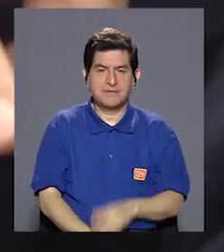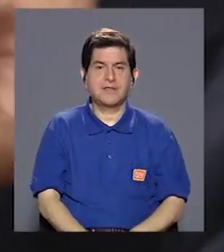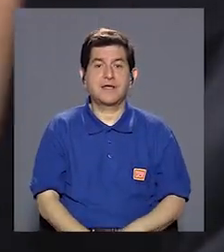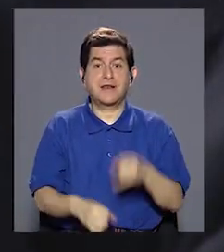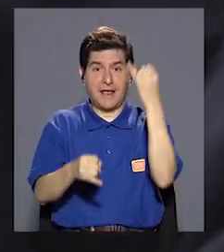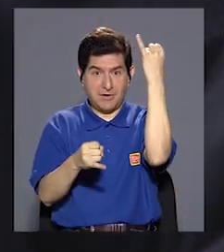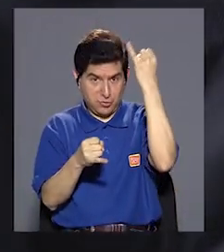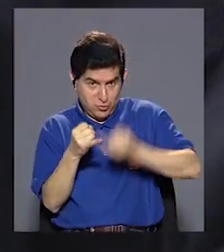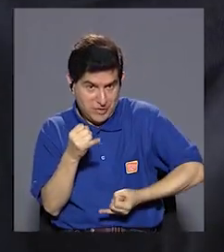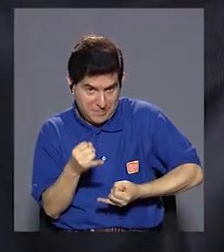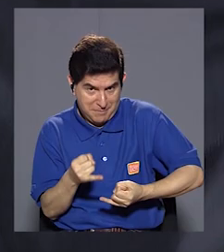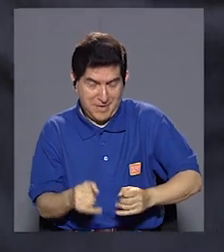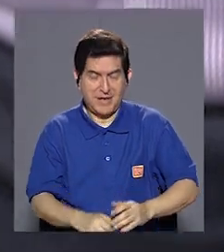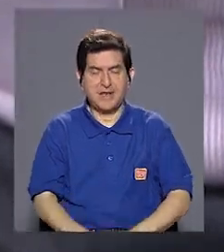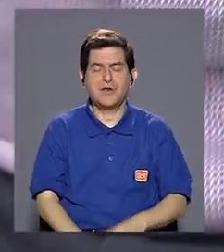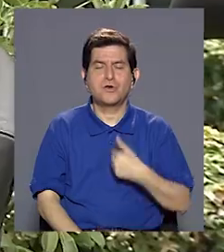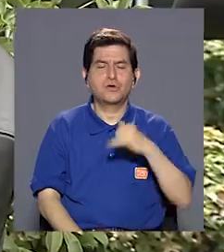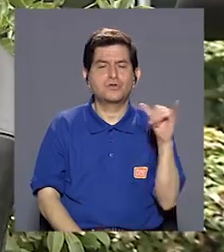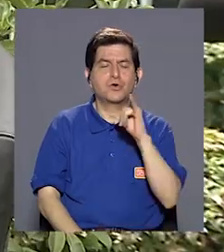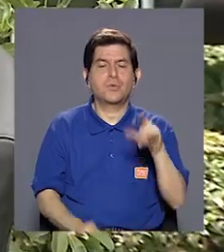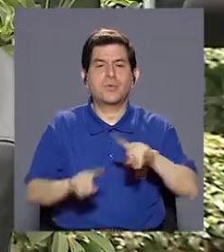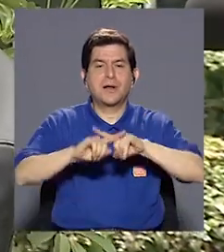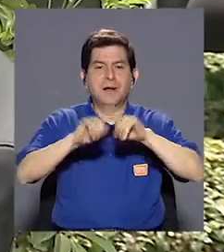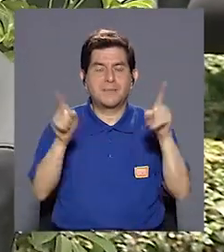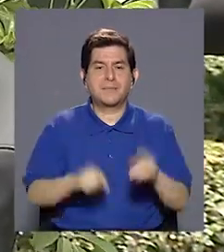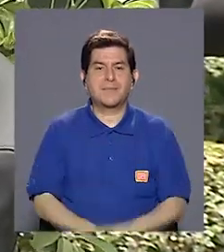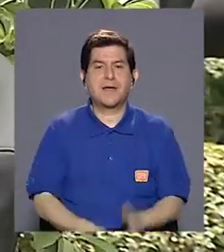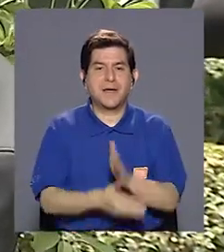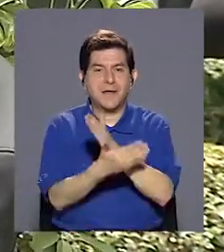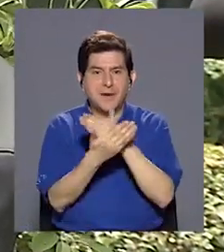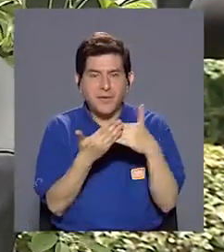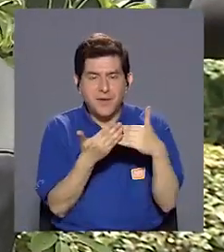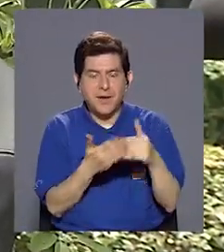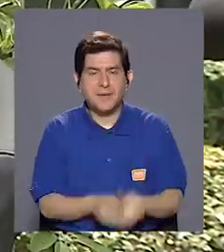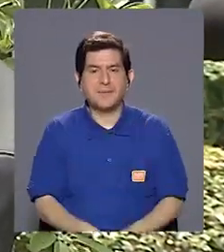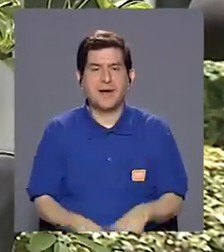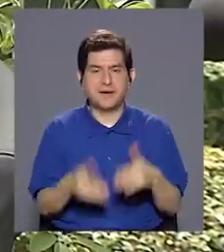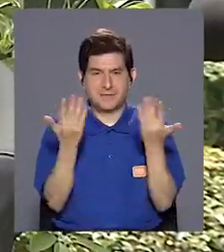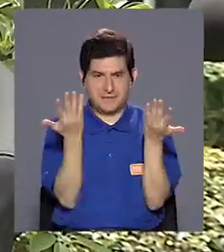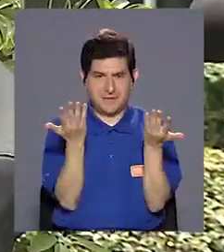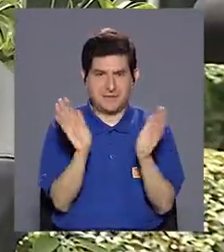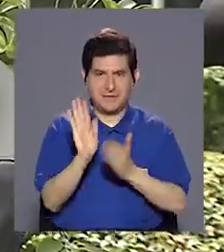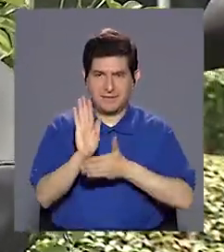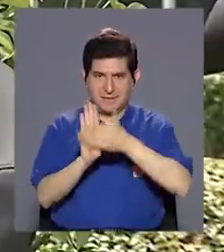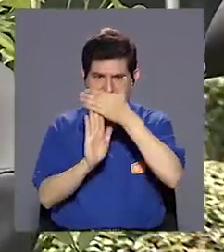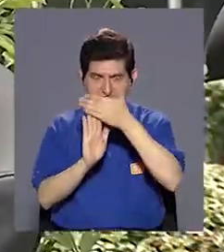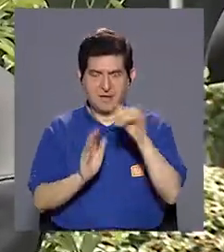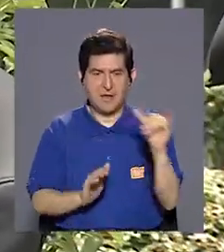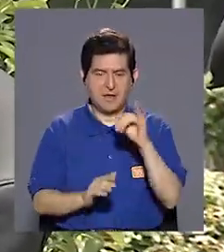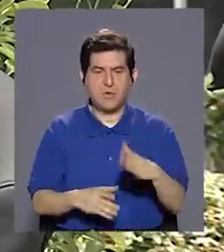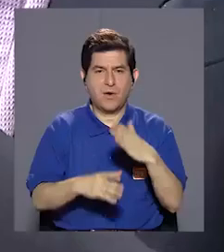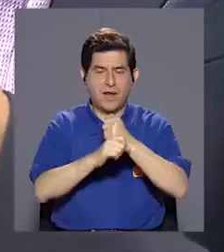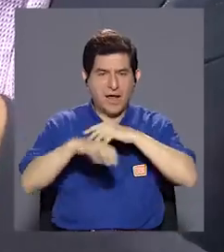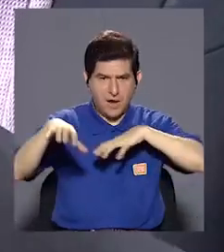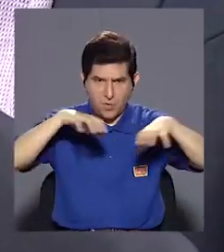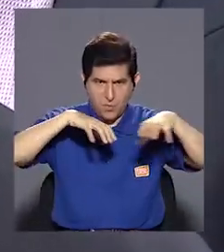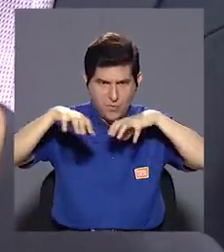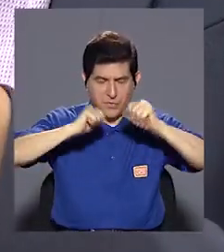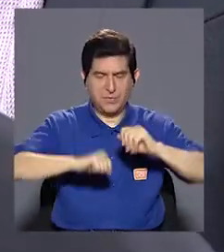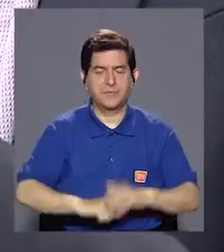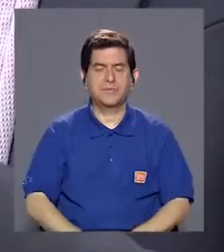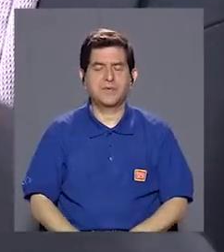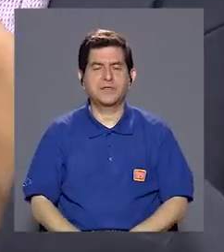En el momento que ya termino de hacer esto, hago lo mismo, pero con la parte ya de las palmas, ¿verdad? Entonces, acá empiezo también a hacer este